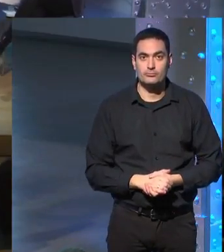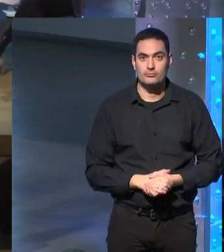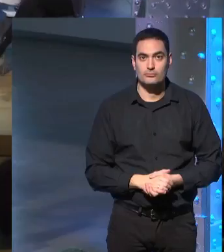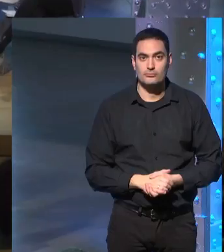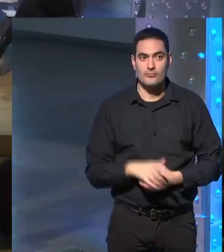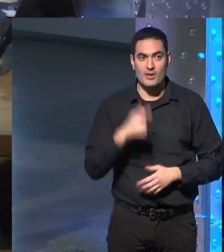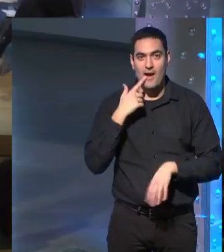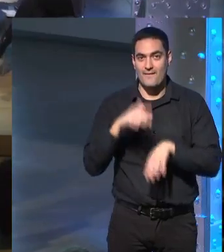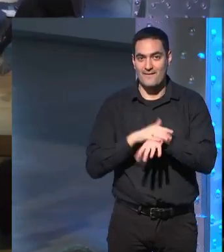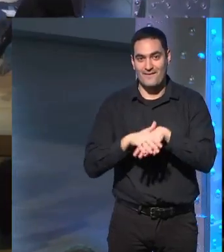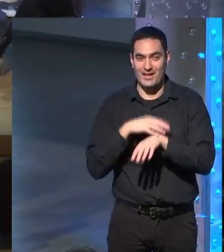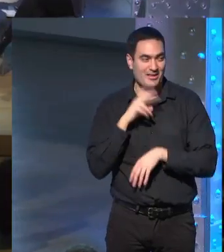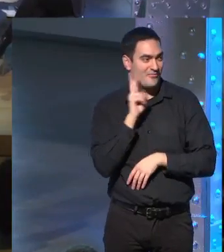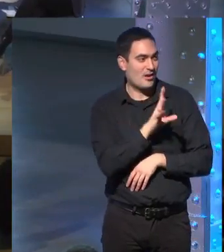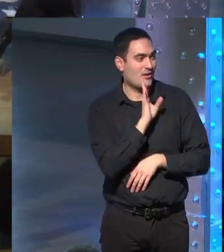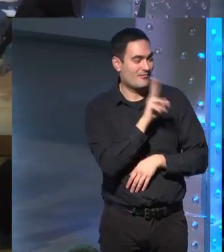Perdona, está mirando.